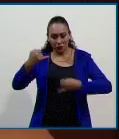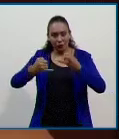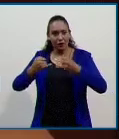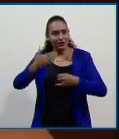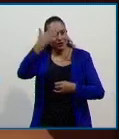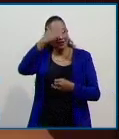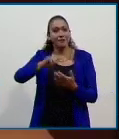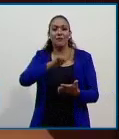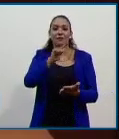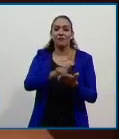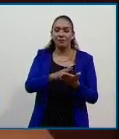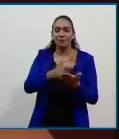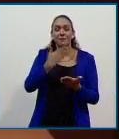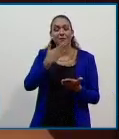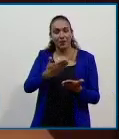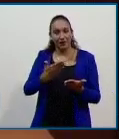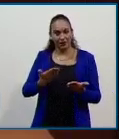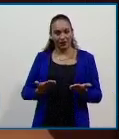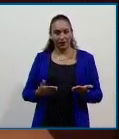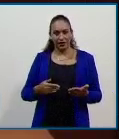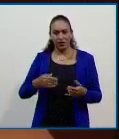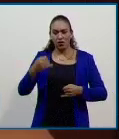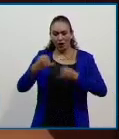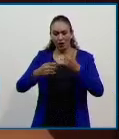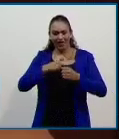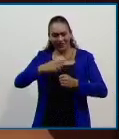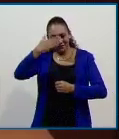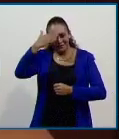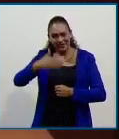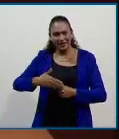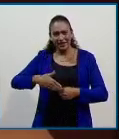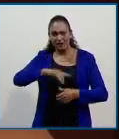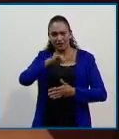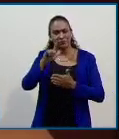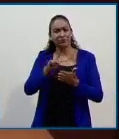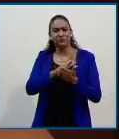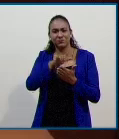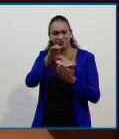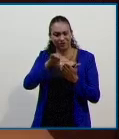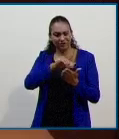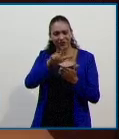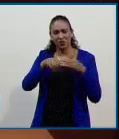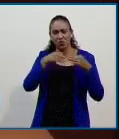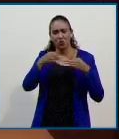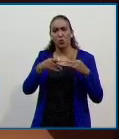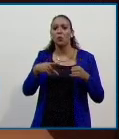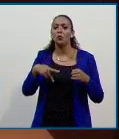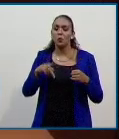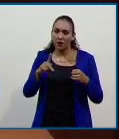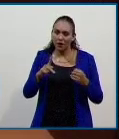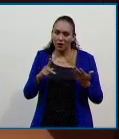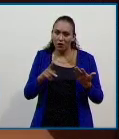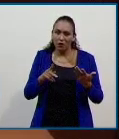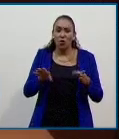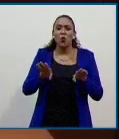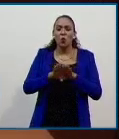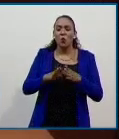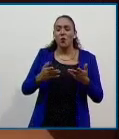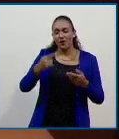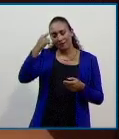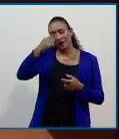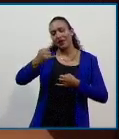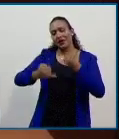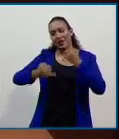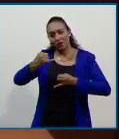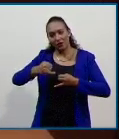juzgadoras y democratizar, el Poder Judicial puede lograrse mediante otros métodos que mediante el